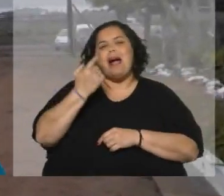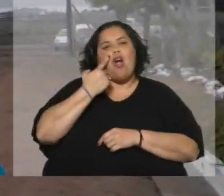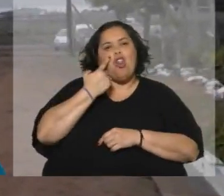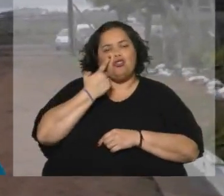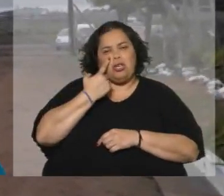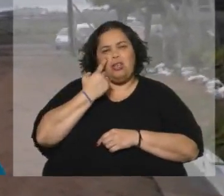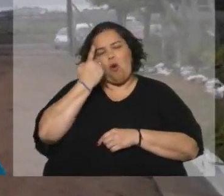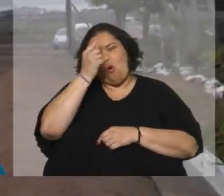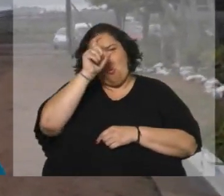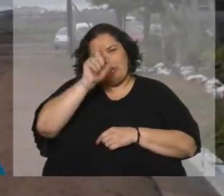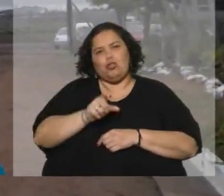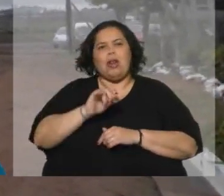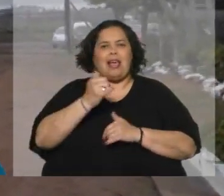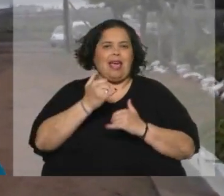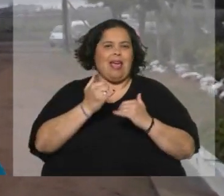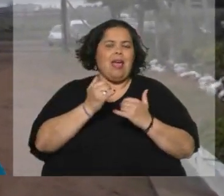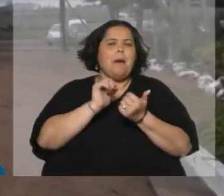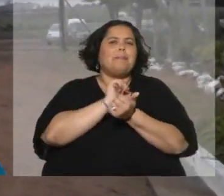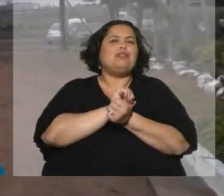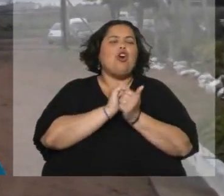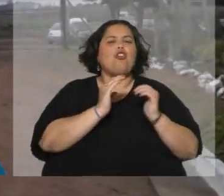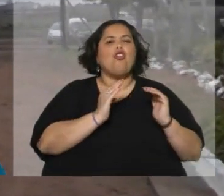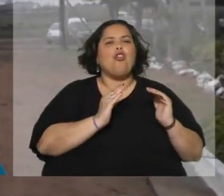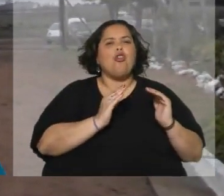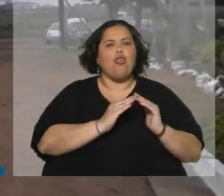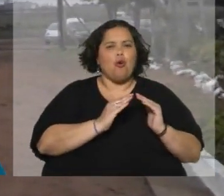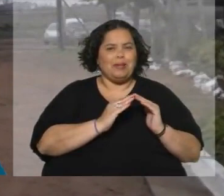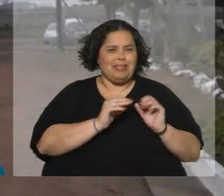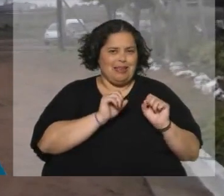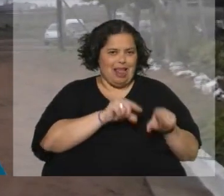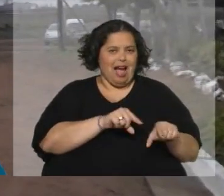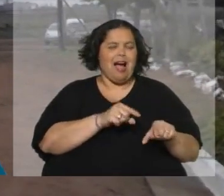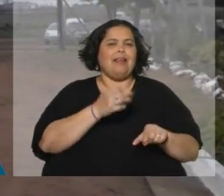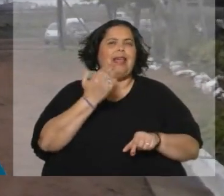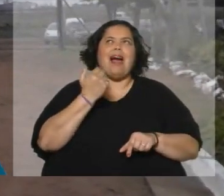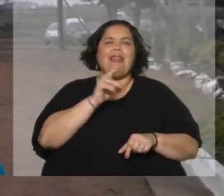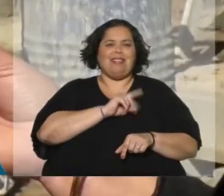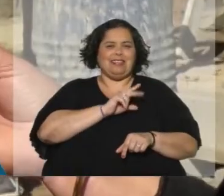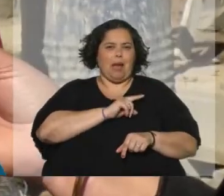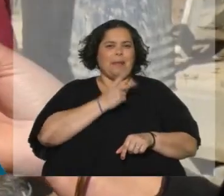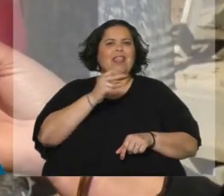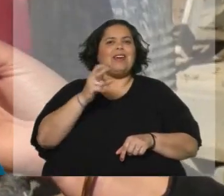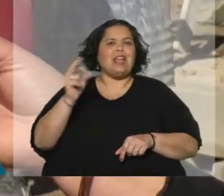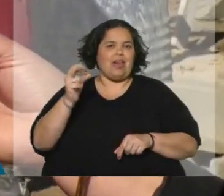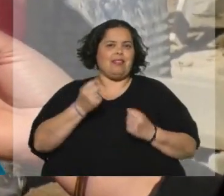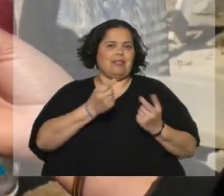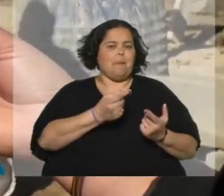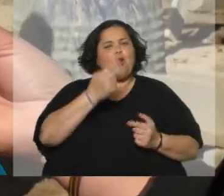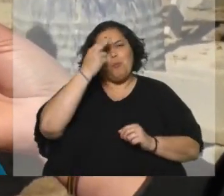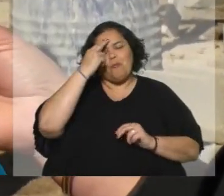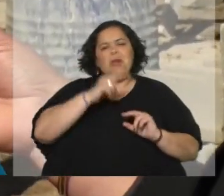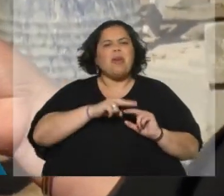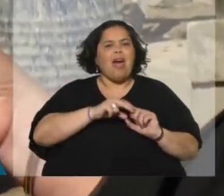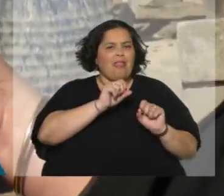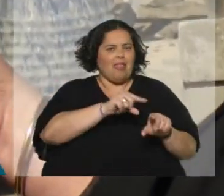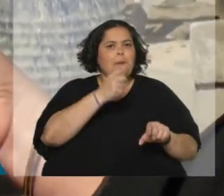Brasil que estaba con domiciliaria el fa Brasil le habían dado domiciliaria en diciembre del 20 por problemas médicos y en